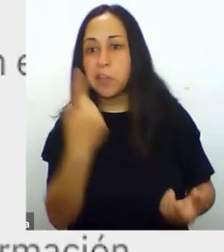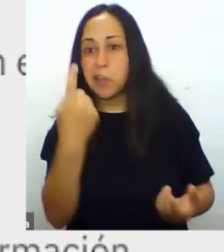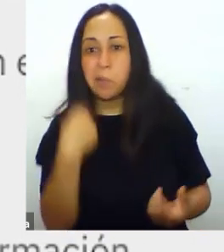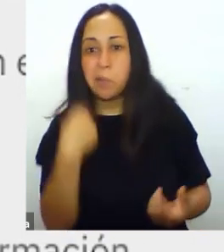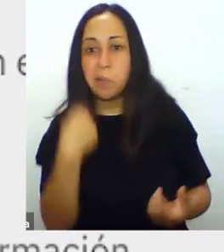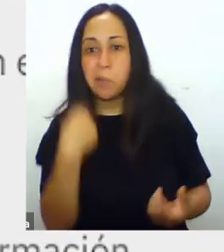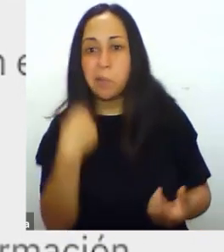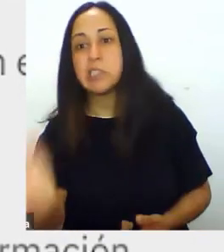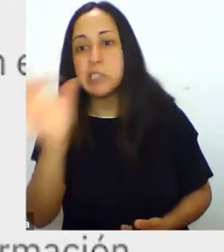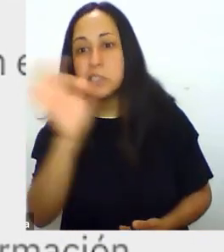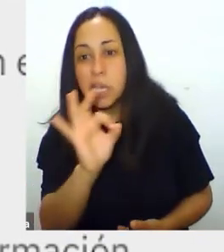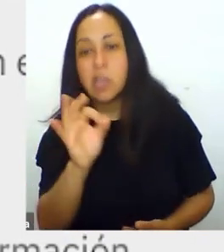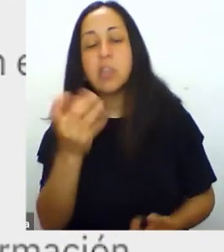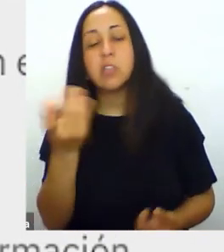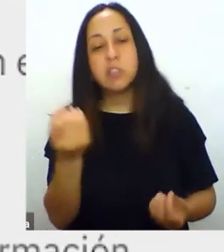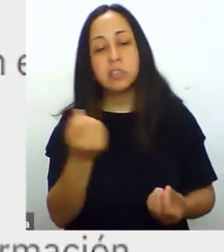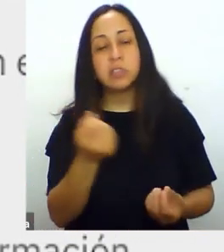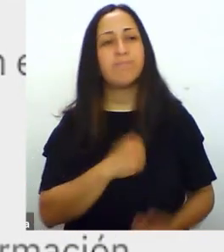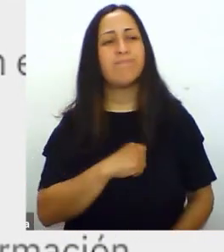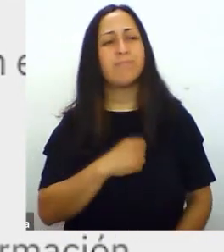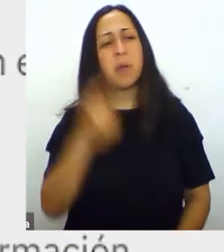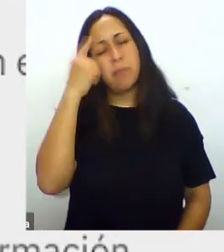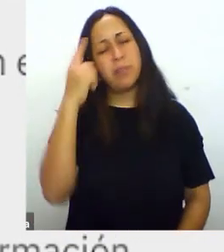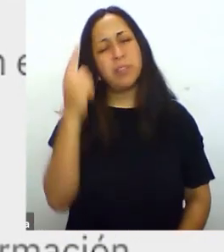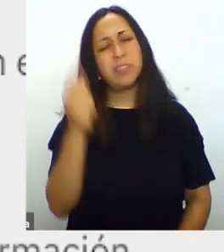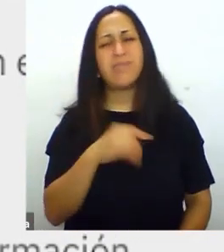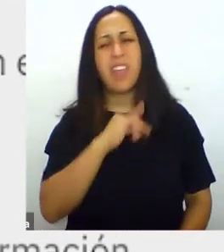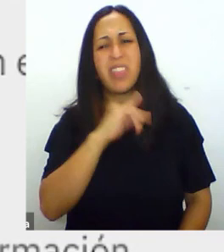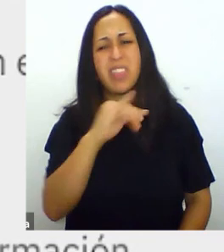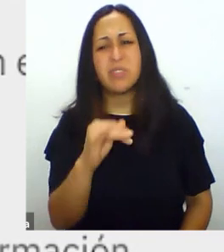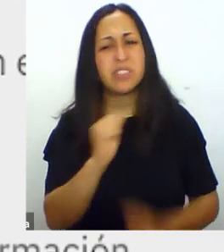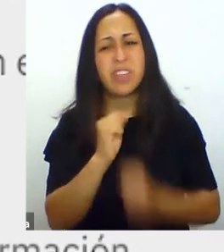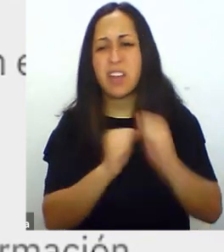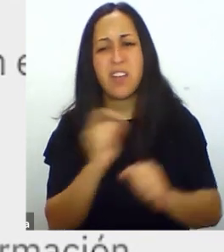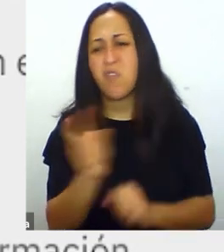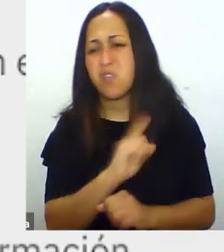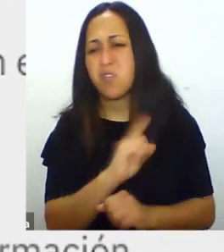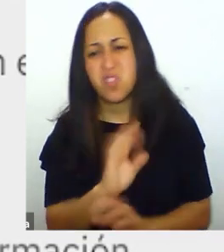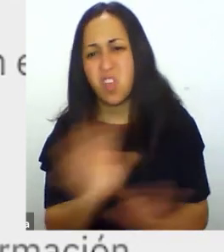Entonces, en esta situación, ella dice que no tiene esperanzas de que la denuncia funcione.